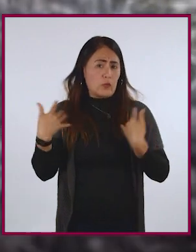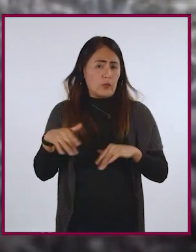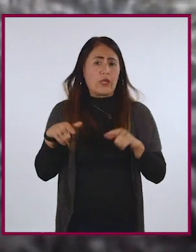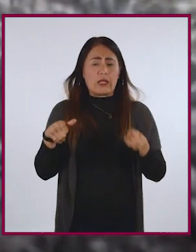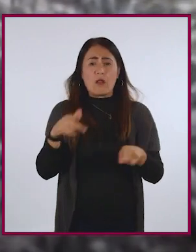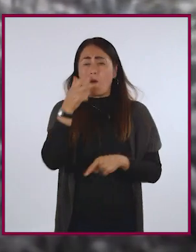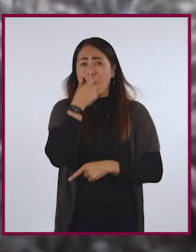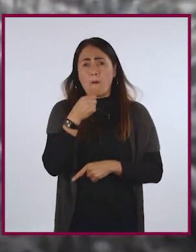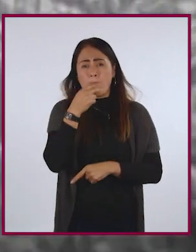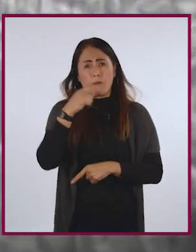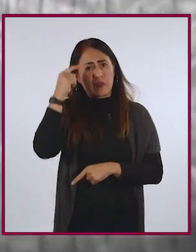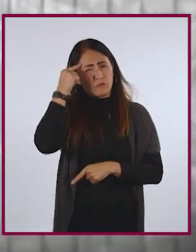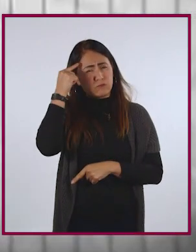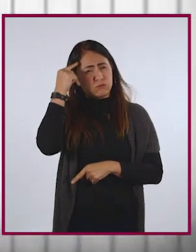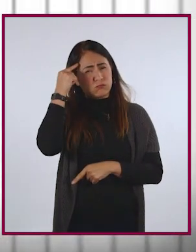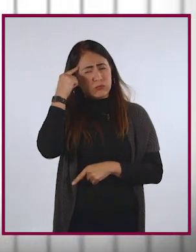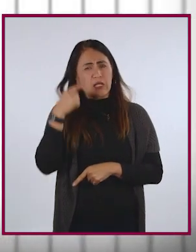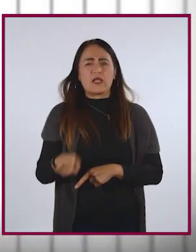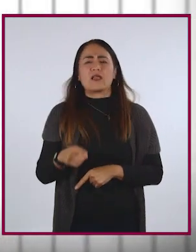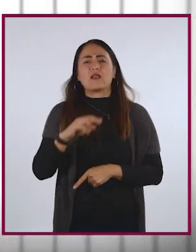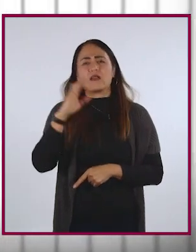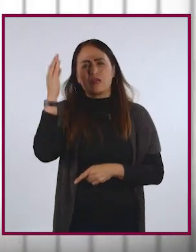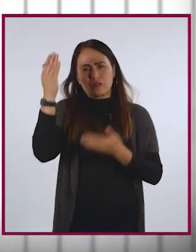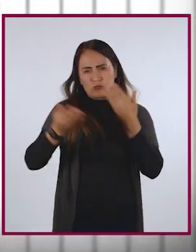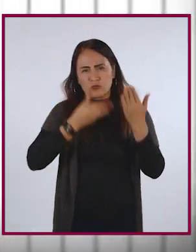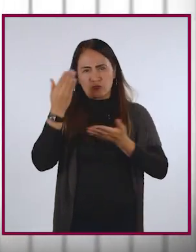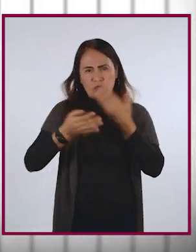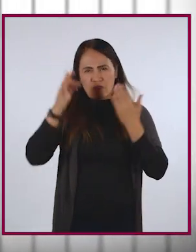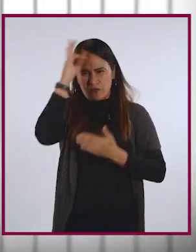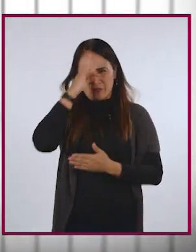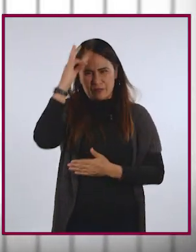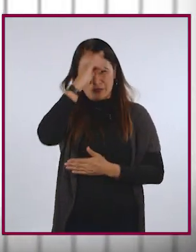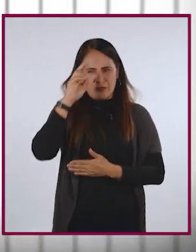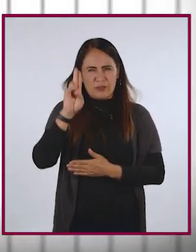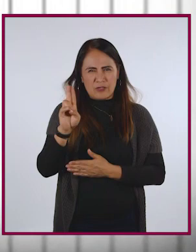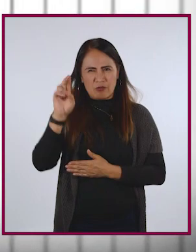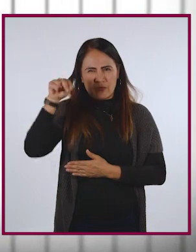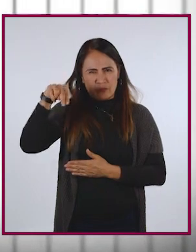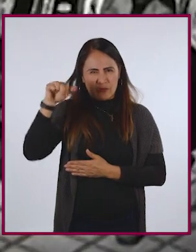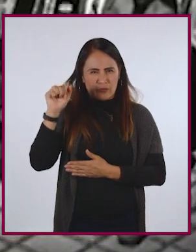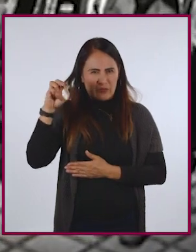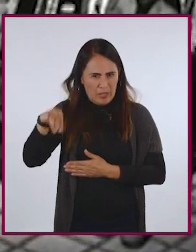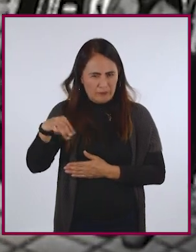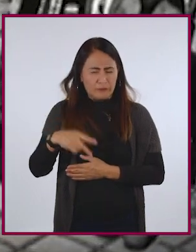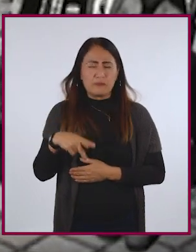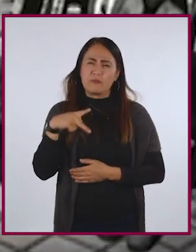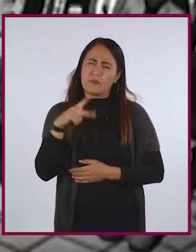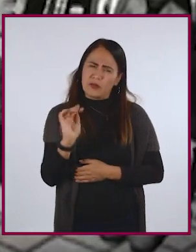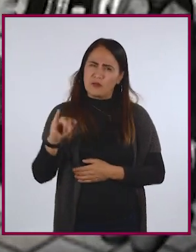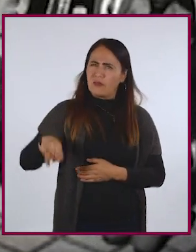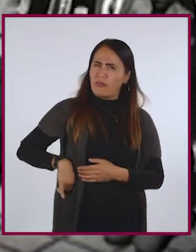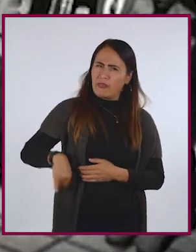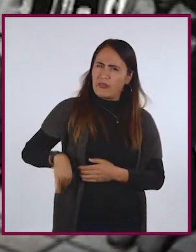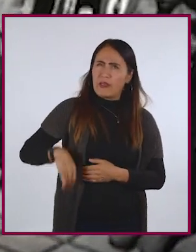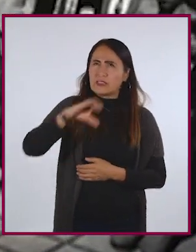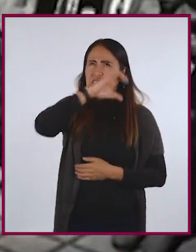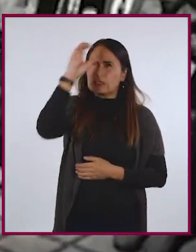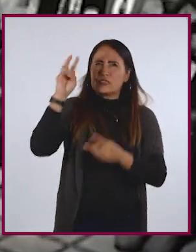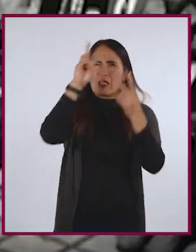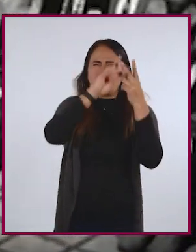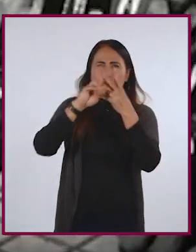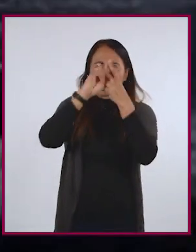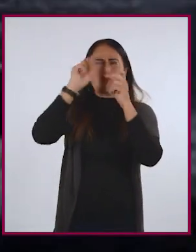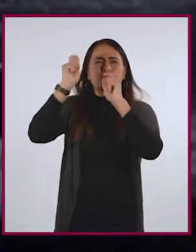Este ilustre mexicano estudió filosofía en la Universidad Nacional Autónoma de México, aunque su interés por la